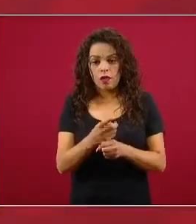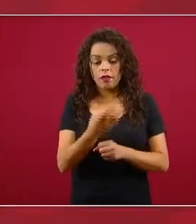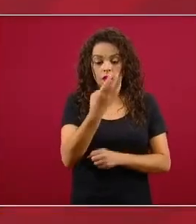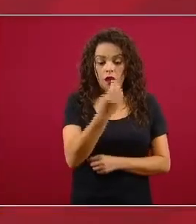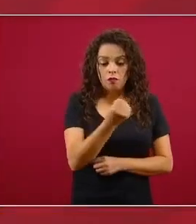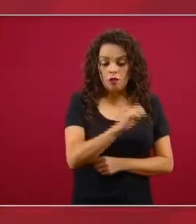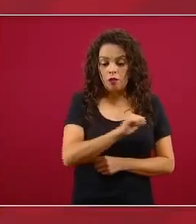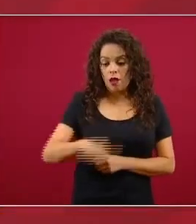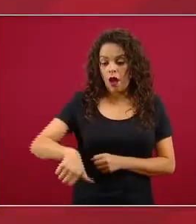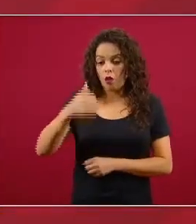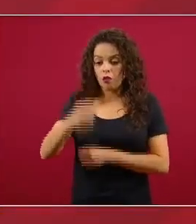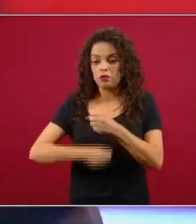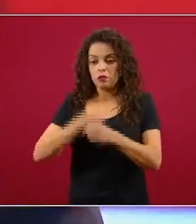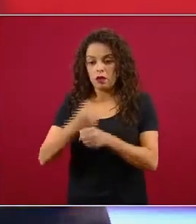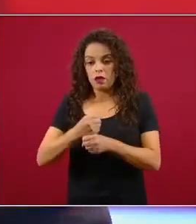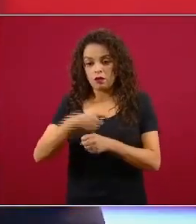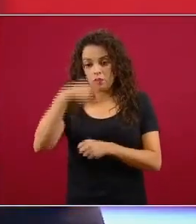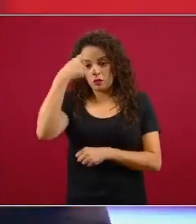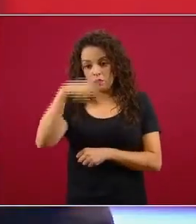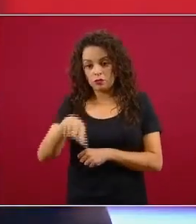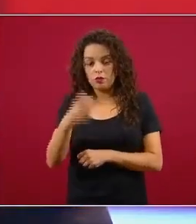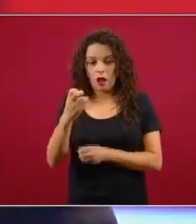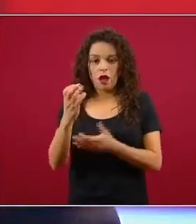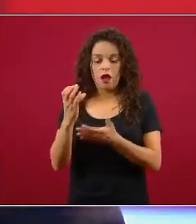edad, y en México se considera esta